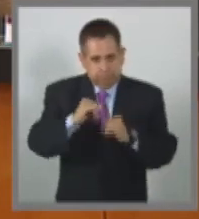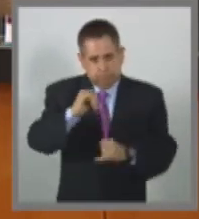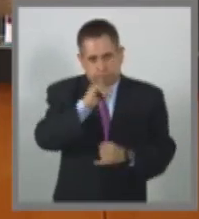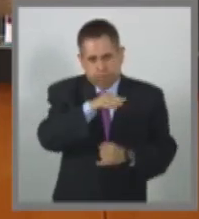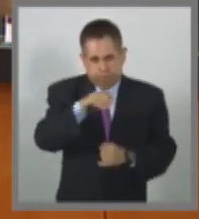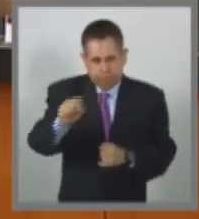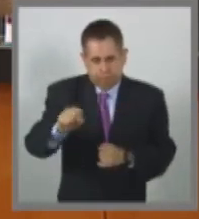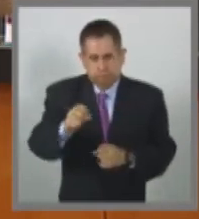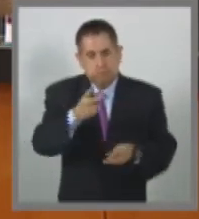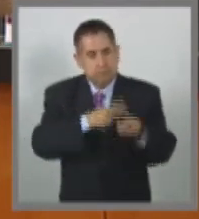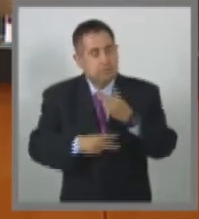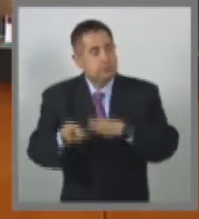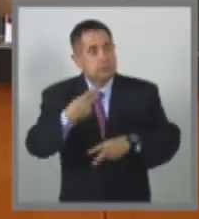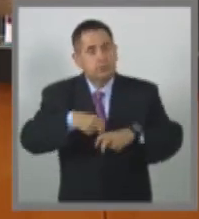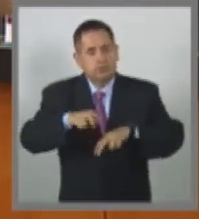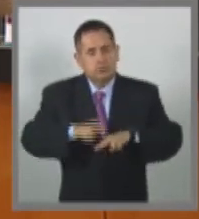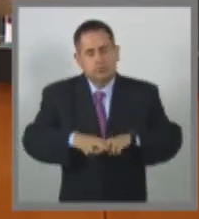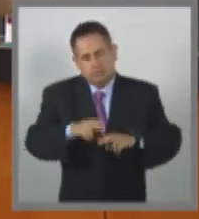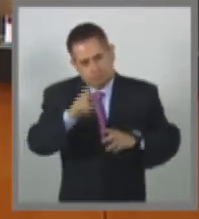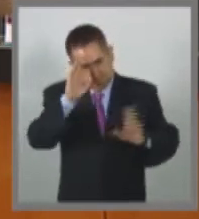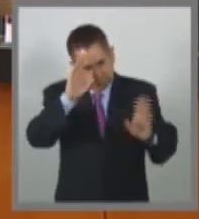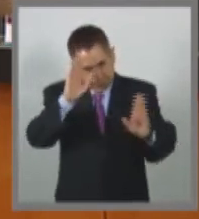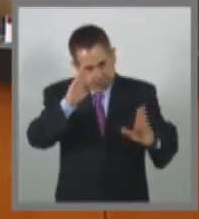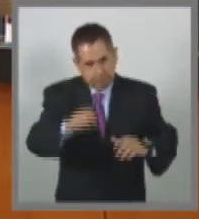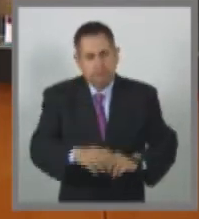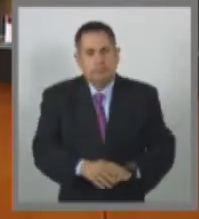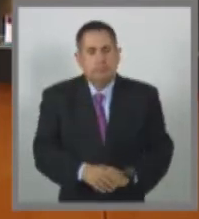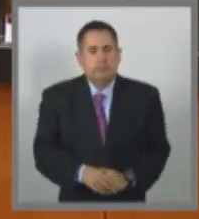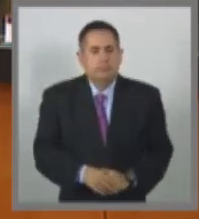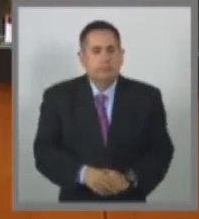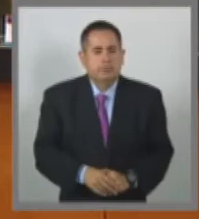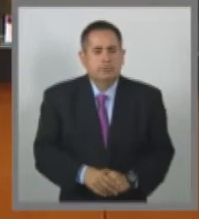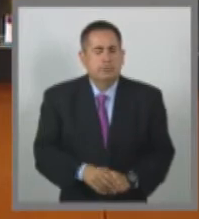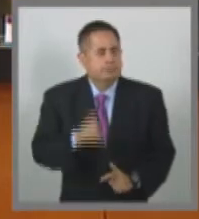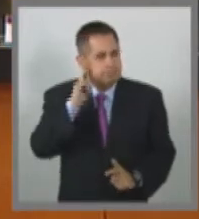Social, presentes en nuestra sesión solemne.